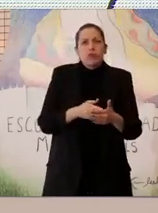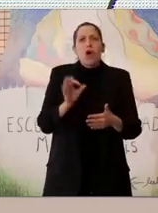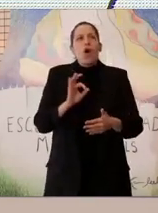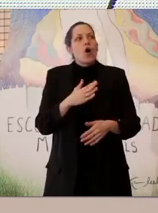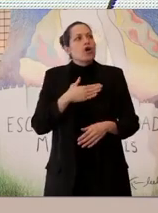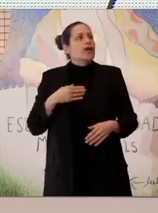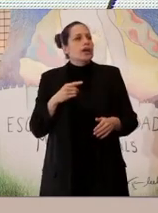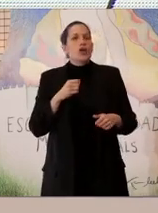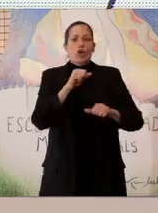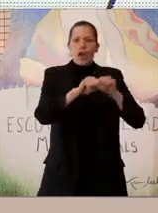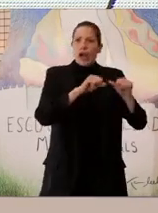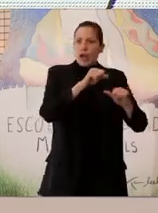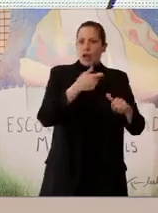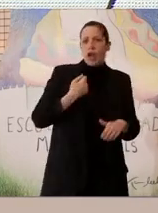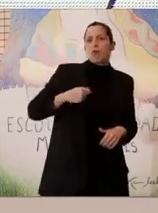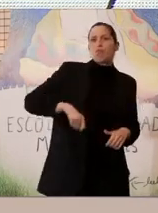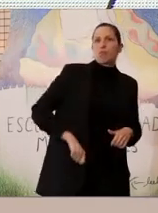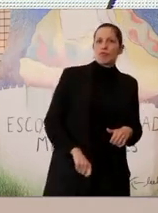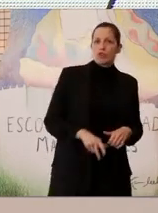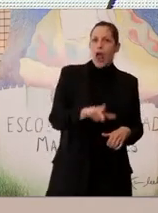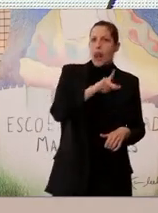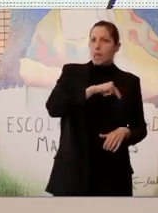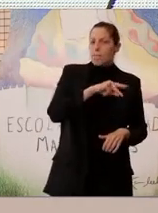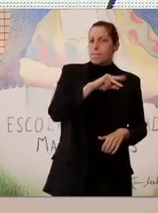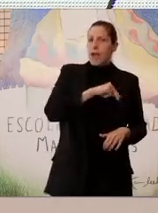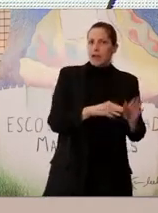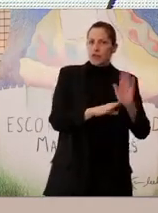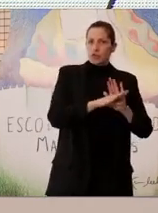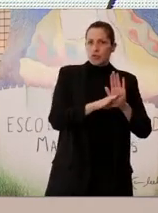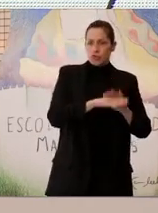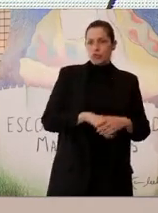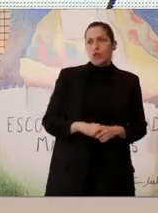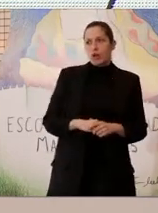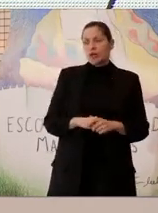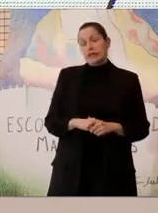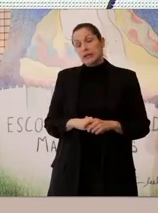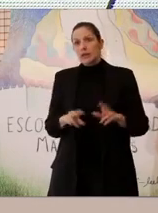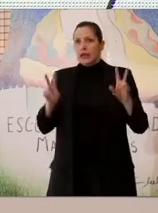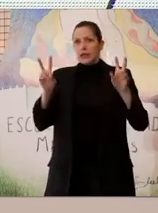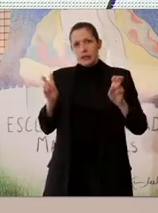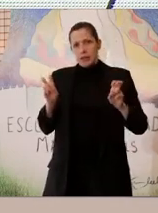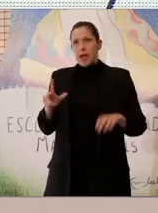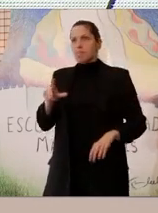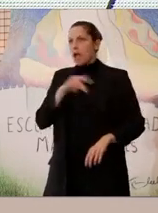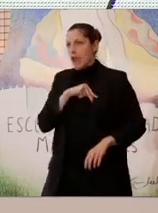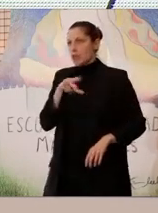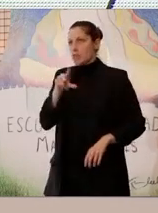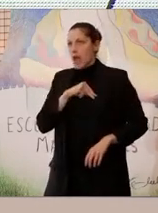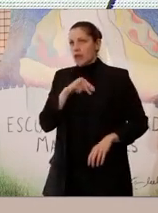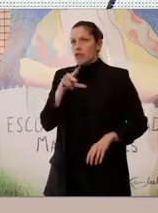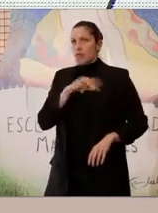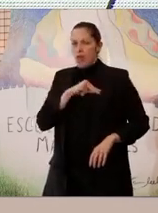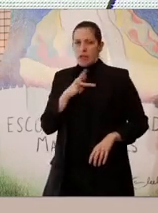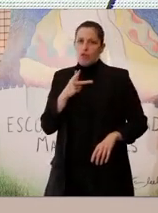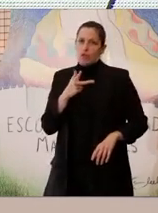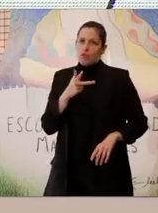un descenso en estos méritos. Esto de la meritocracia es que también asusta mucho, porque claro, cuando hablamos